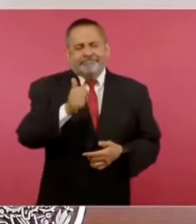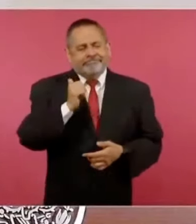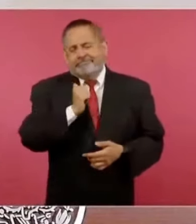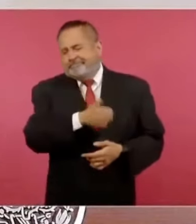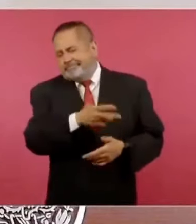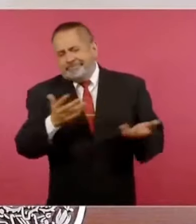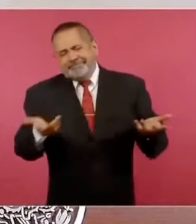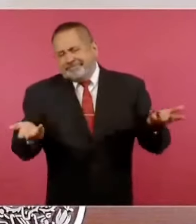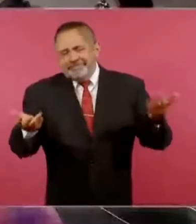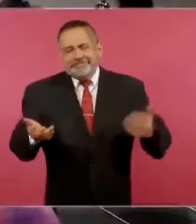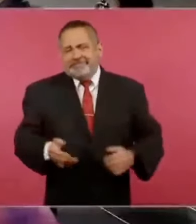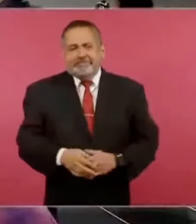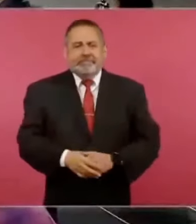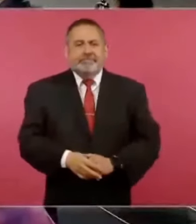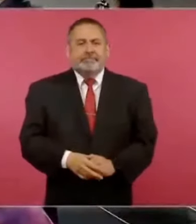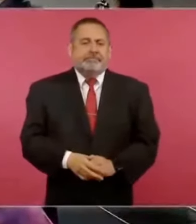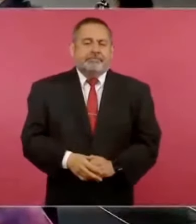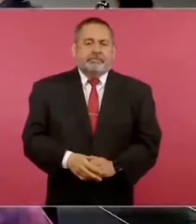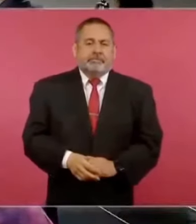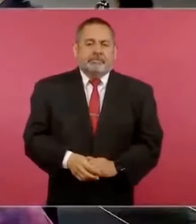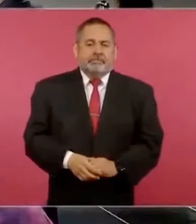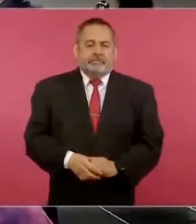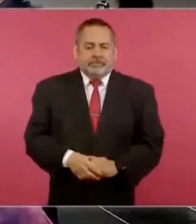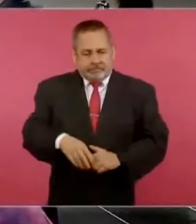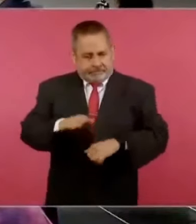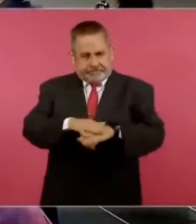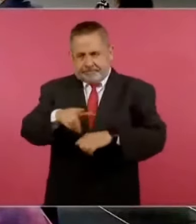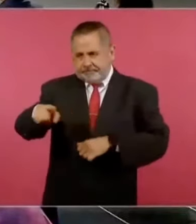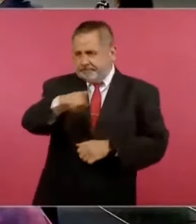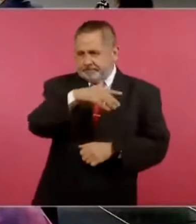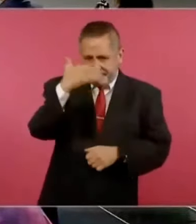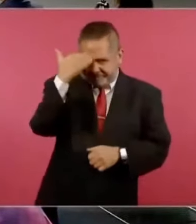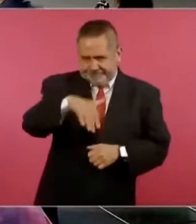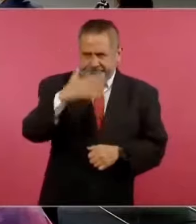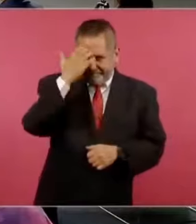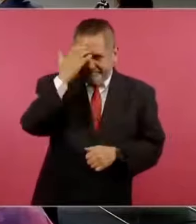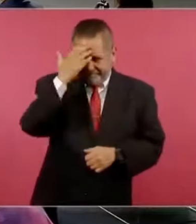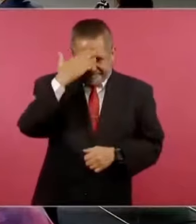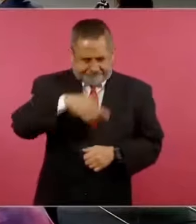Y díganme los que conocen